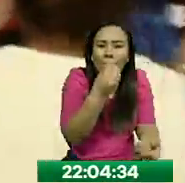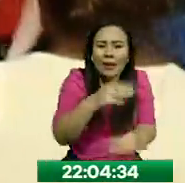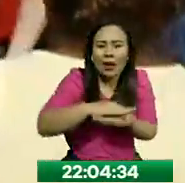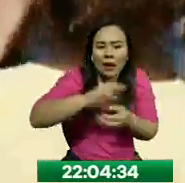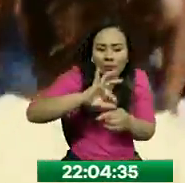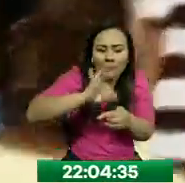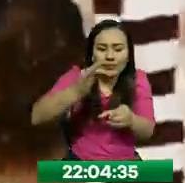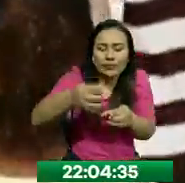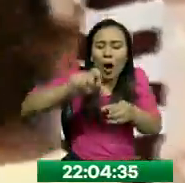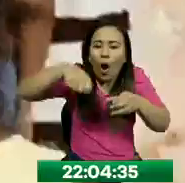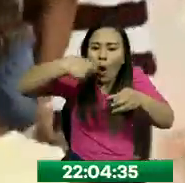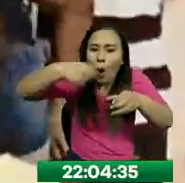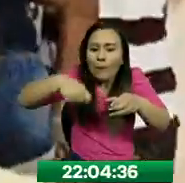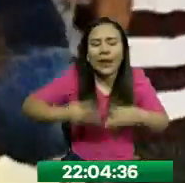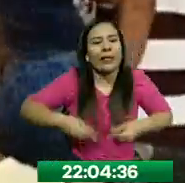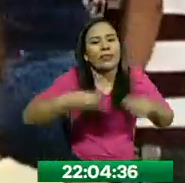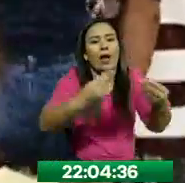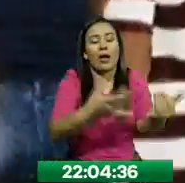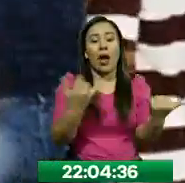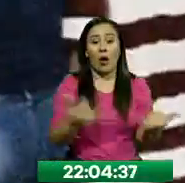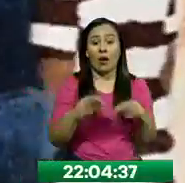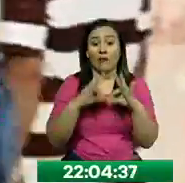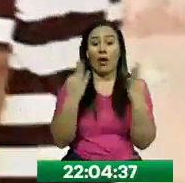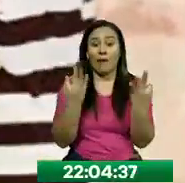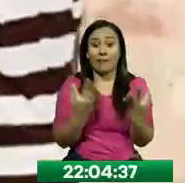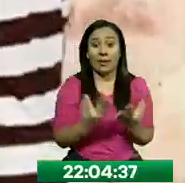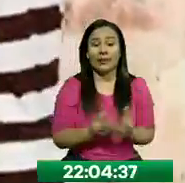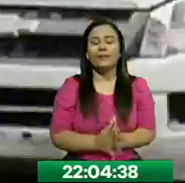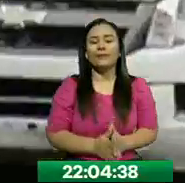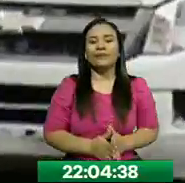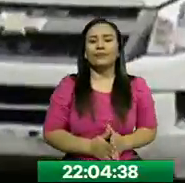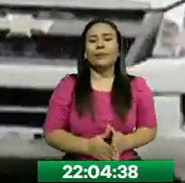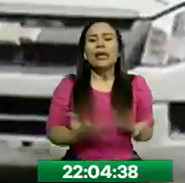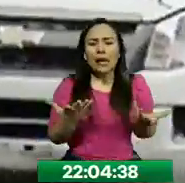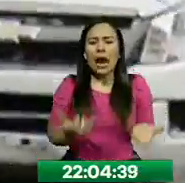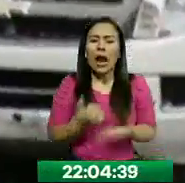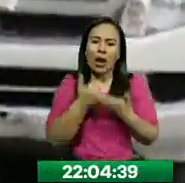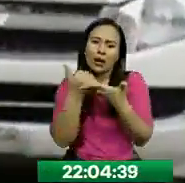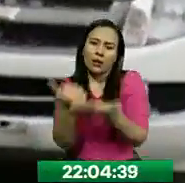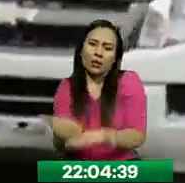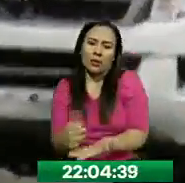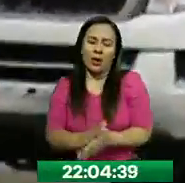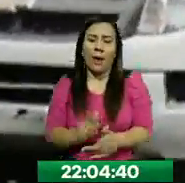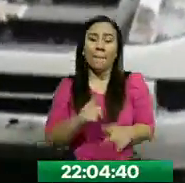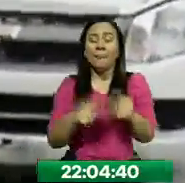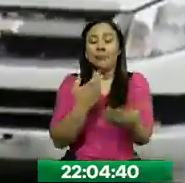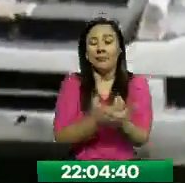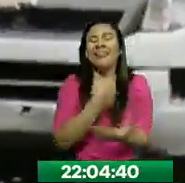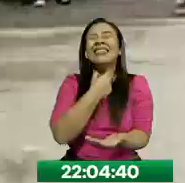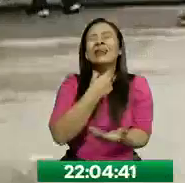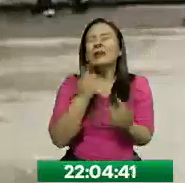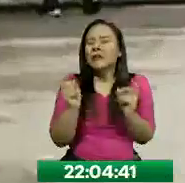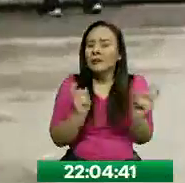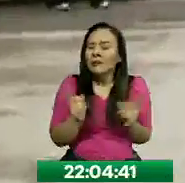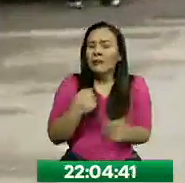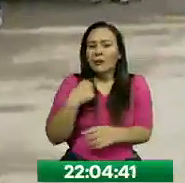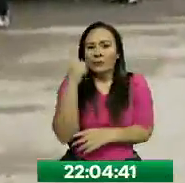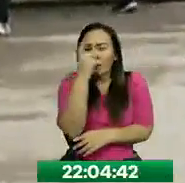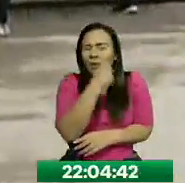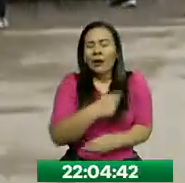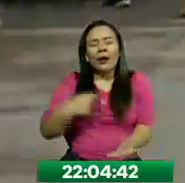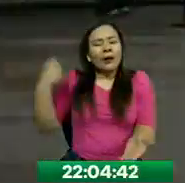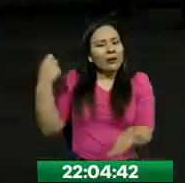comida para que comiera su familia hizo todo lo posible por ayudarlos pese a que económicamente les representaba un